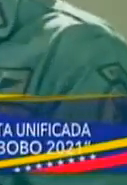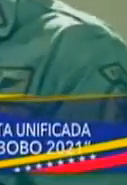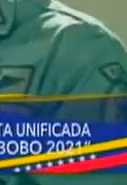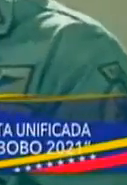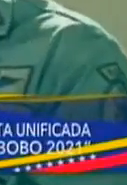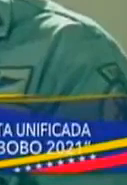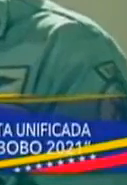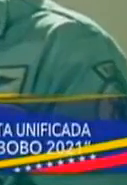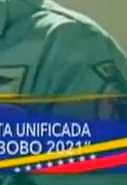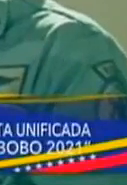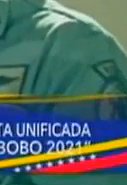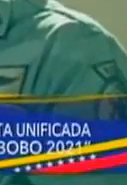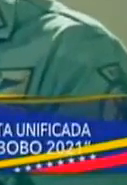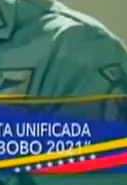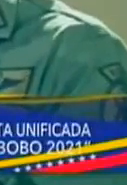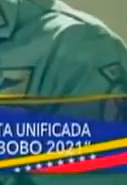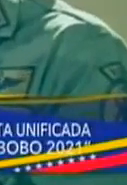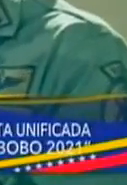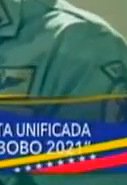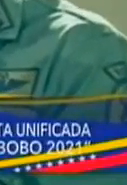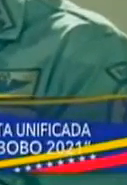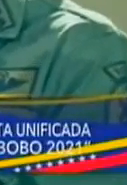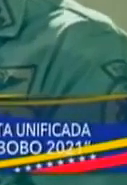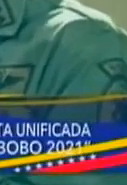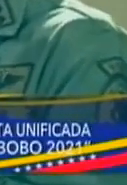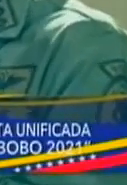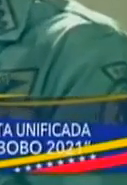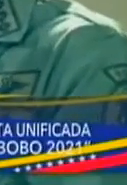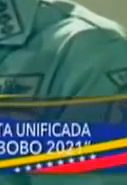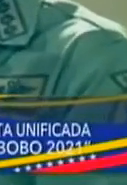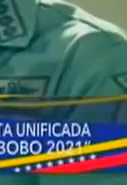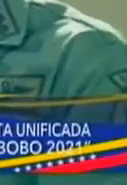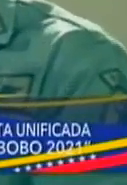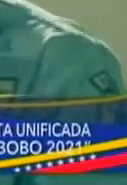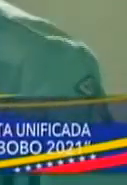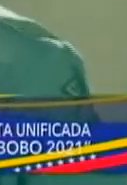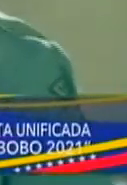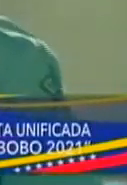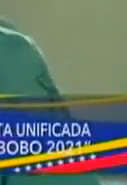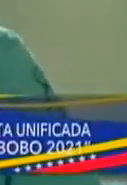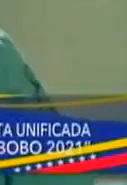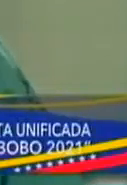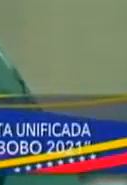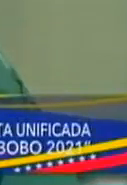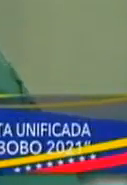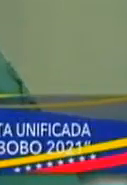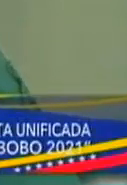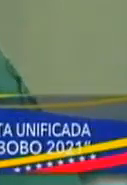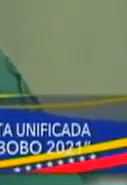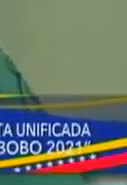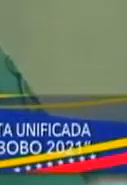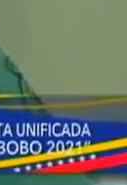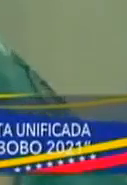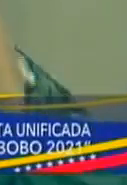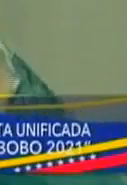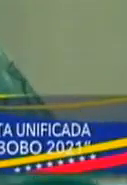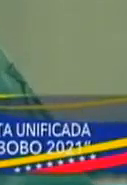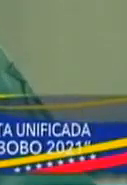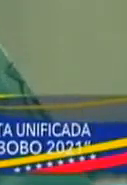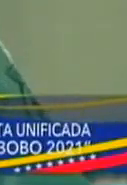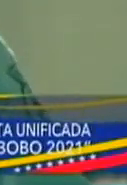que buscar cortar las cadenas de contagio en este sentido, haciendo alusión al COVID,